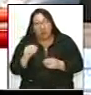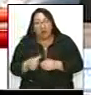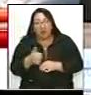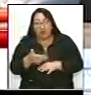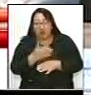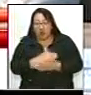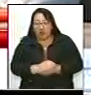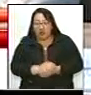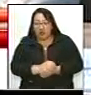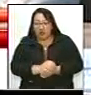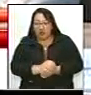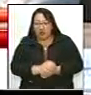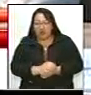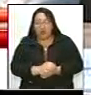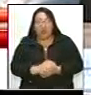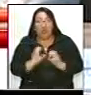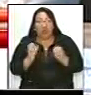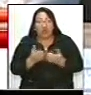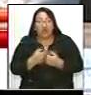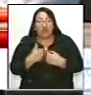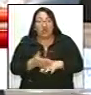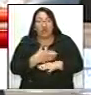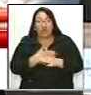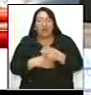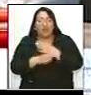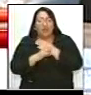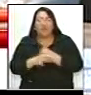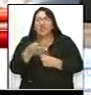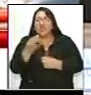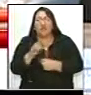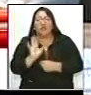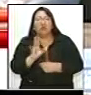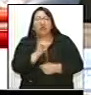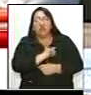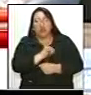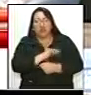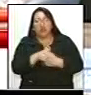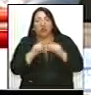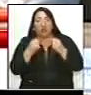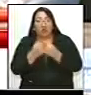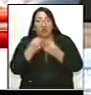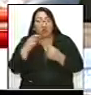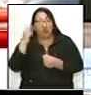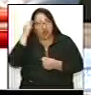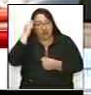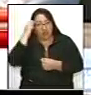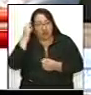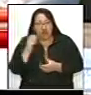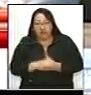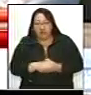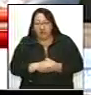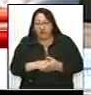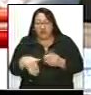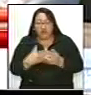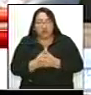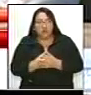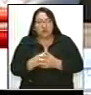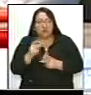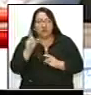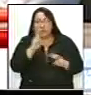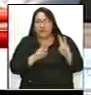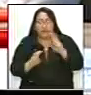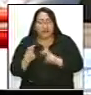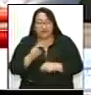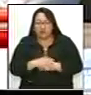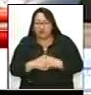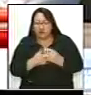principio lo que el Congreso ha defendido siempre es la institucionalidad de los partidos políticos, y todos los analistas